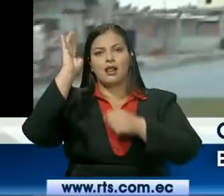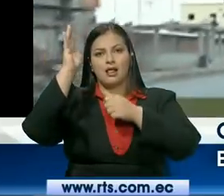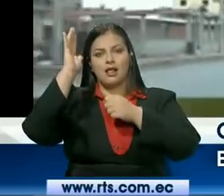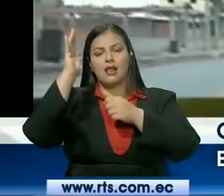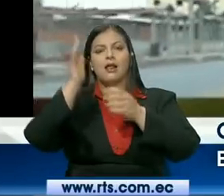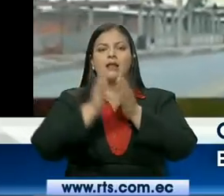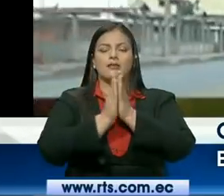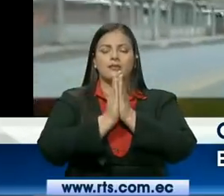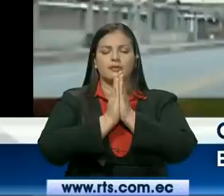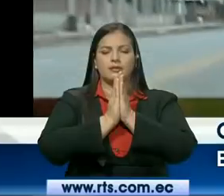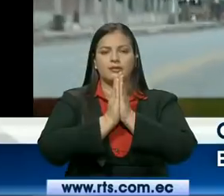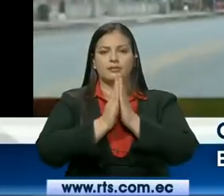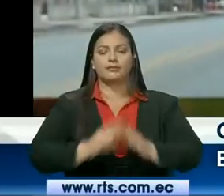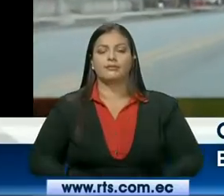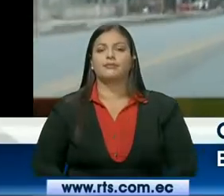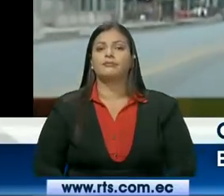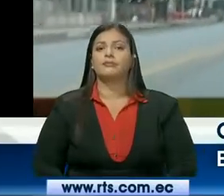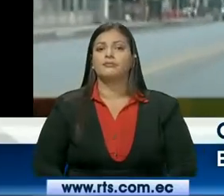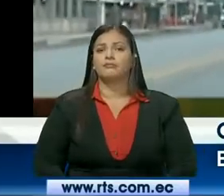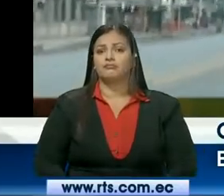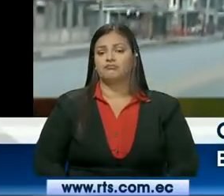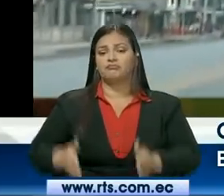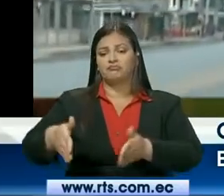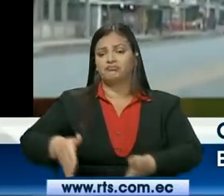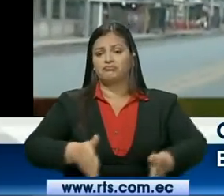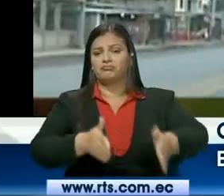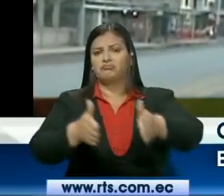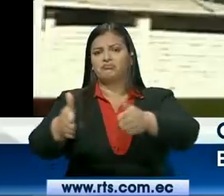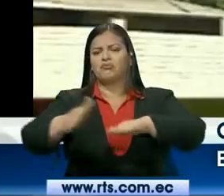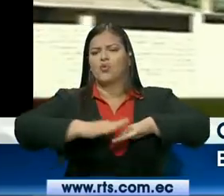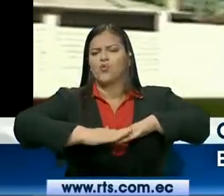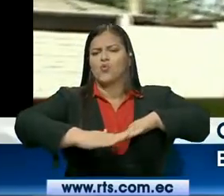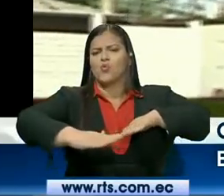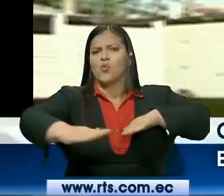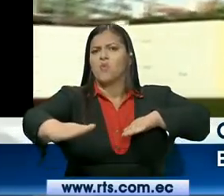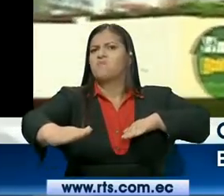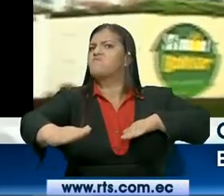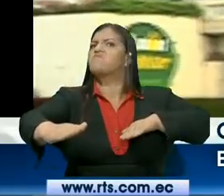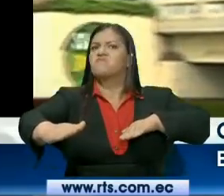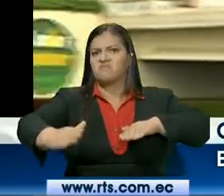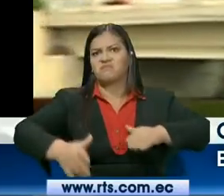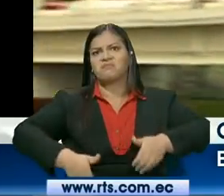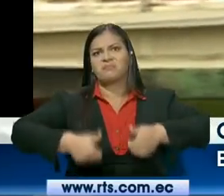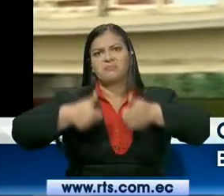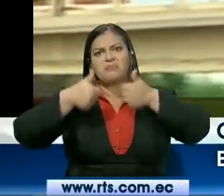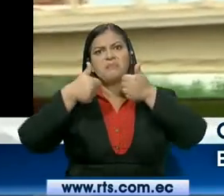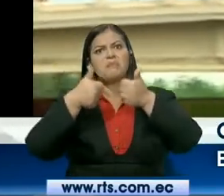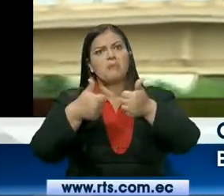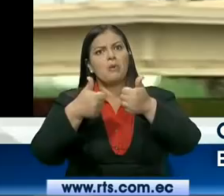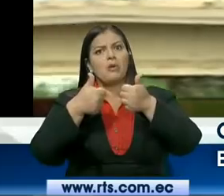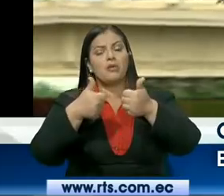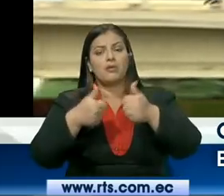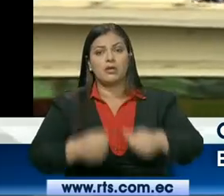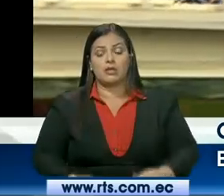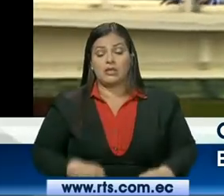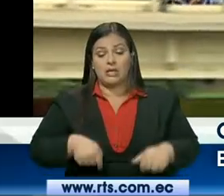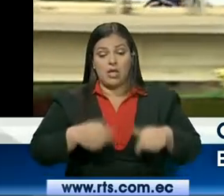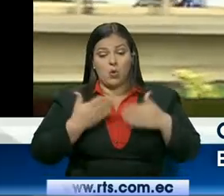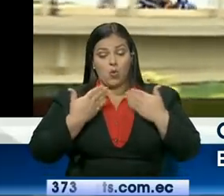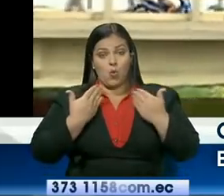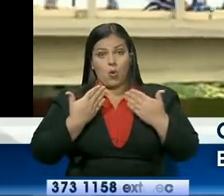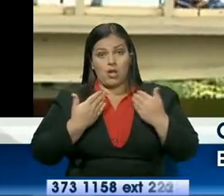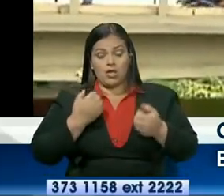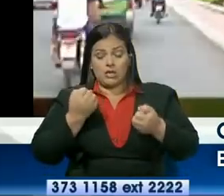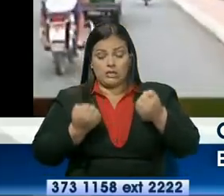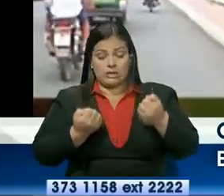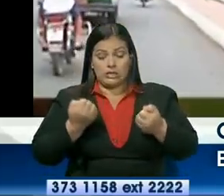Sus vías de acceso están en perfectas condiciones y el viaje dura una hora aproximadamente. Desde